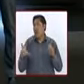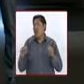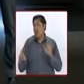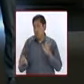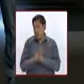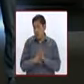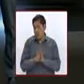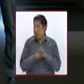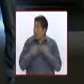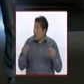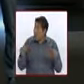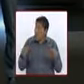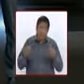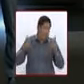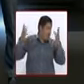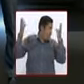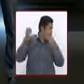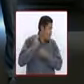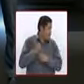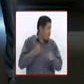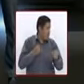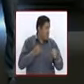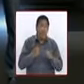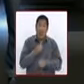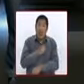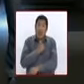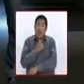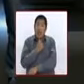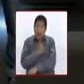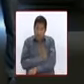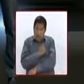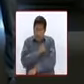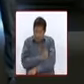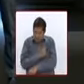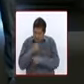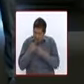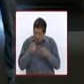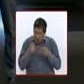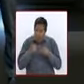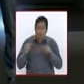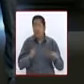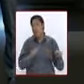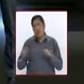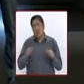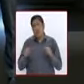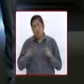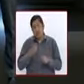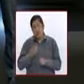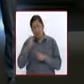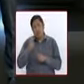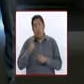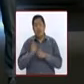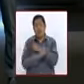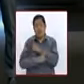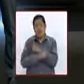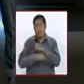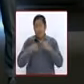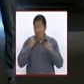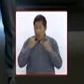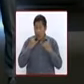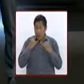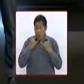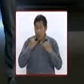está campeando en el lugar. Las autoridades van por el sector tratando precisamente de contrarrestar este tipo de acciones que le afectan al país. Un informe especial